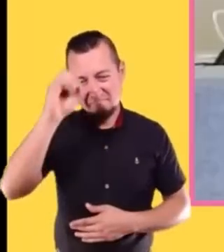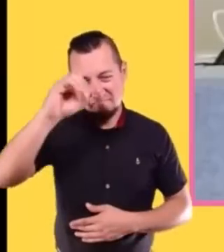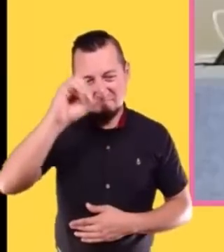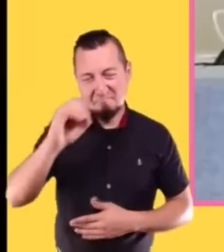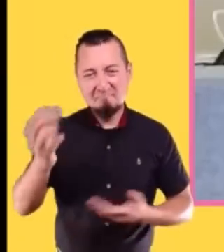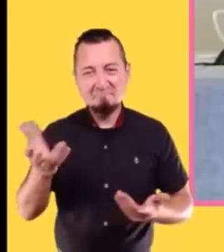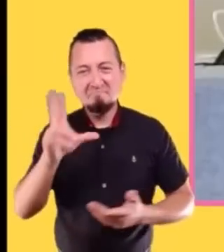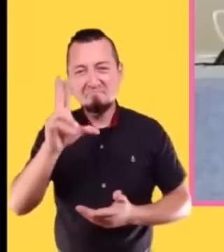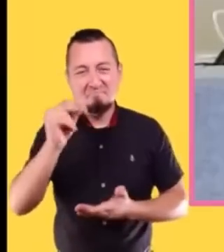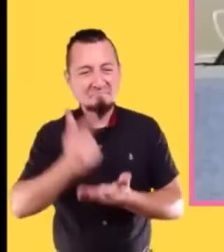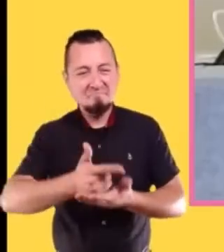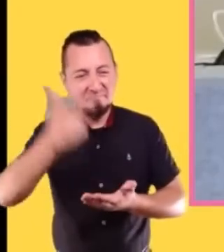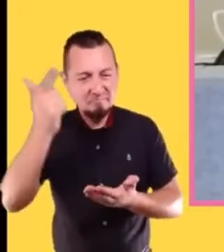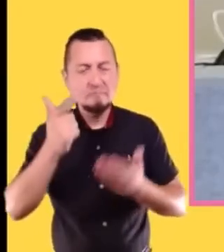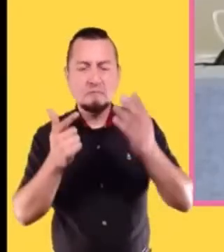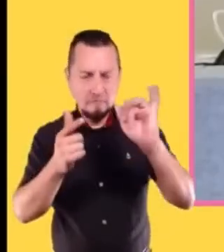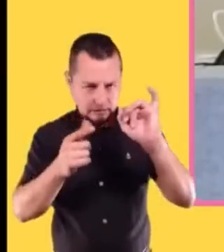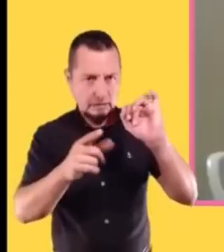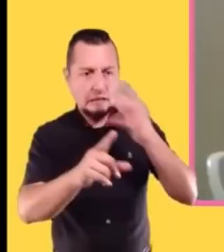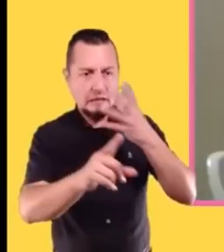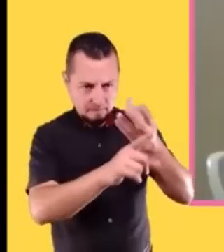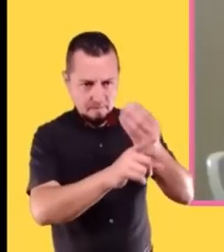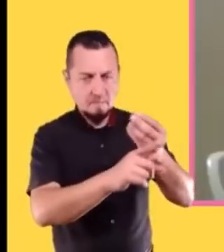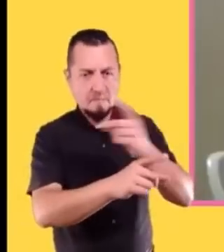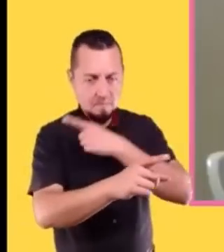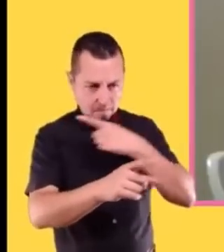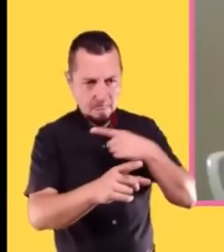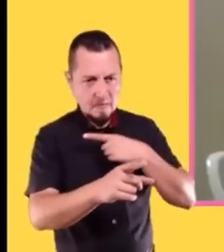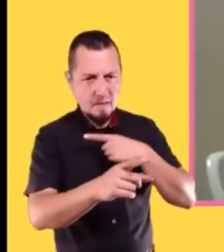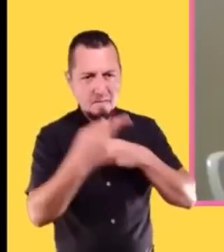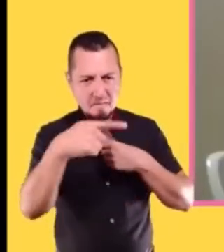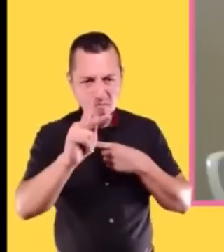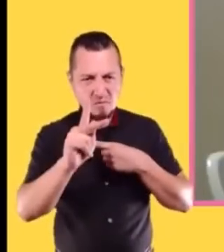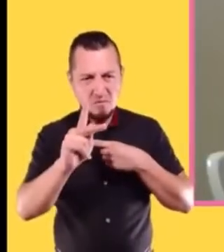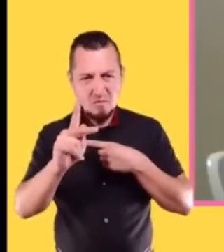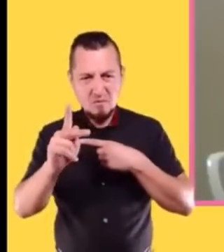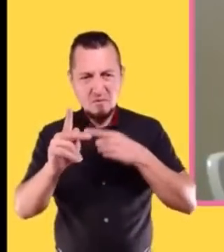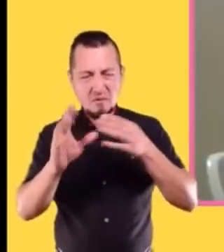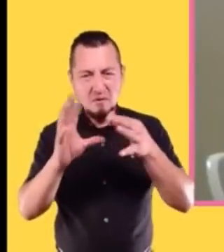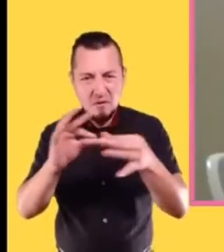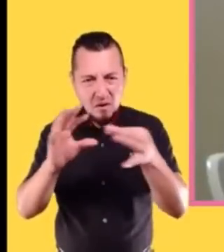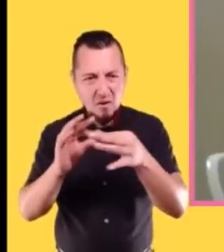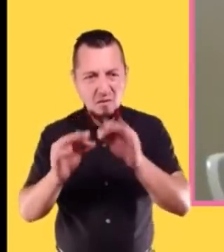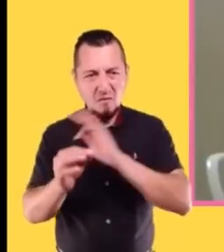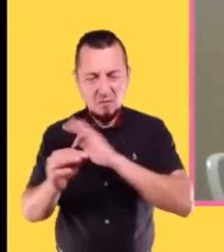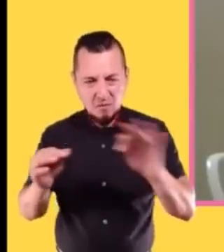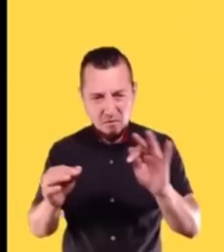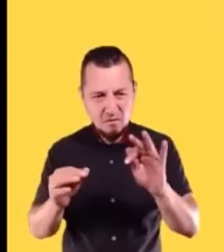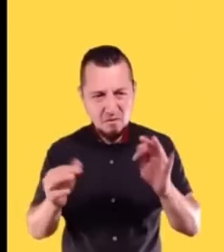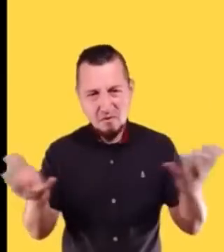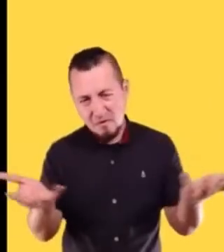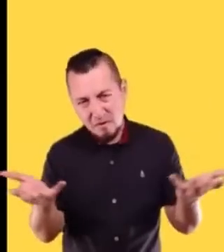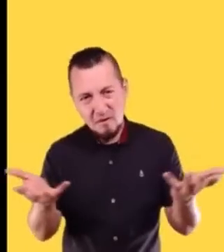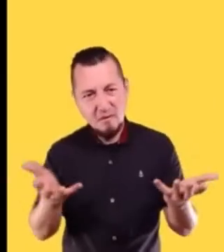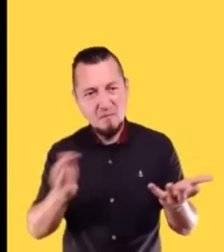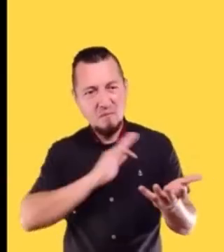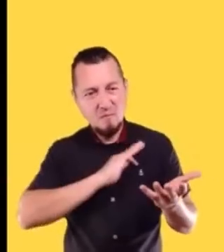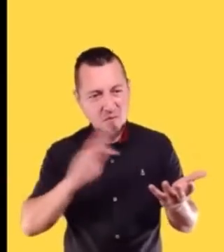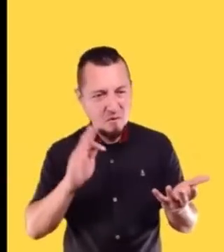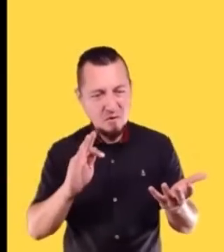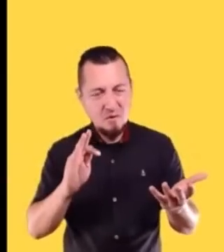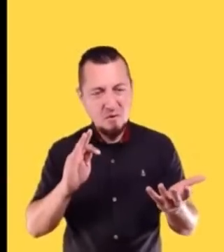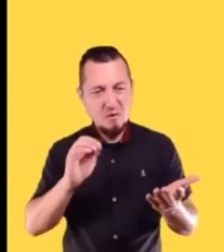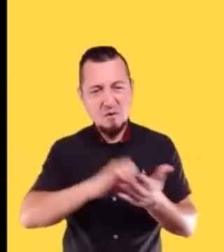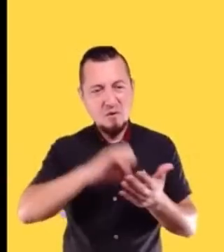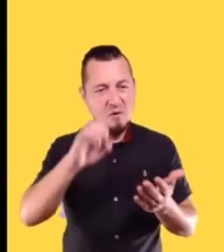que corregir? Pues idealmente sí, pero podemos aclarar este punto con las herramientas que tenemos también. O lo digo de otra forma,